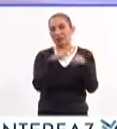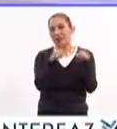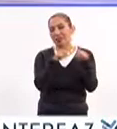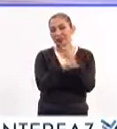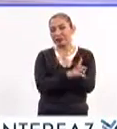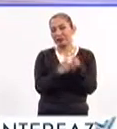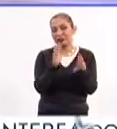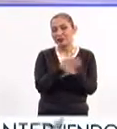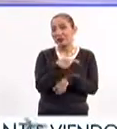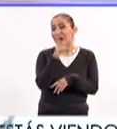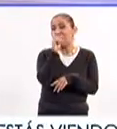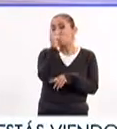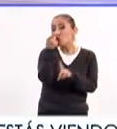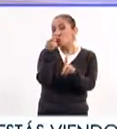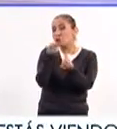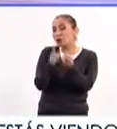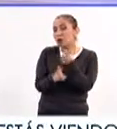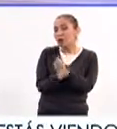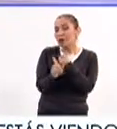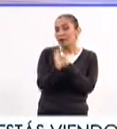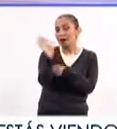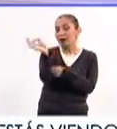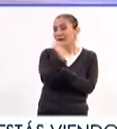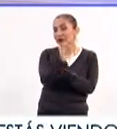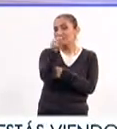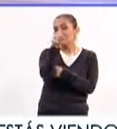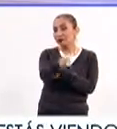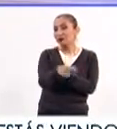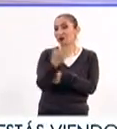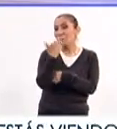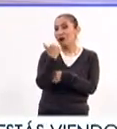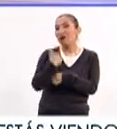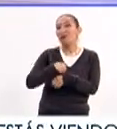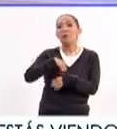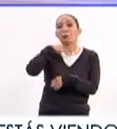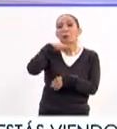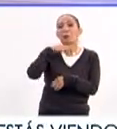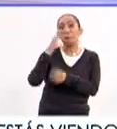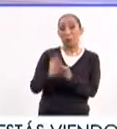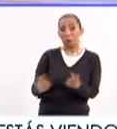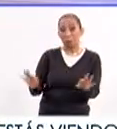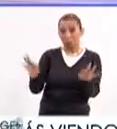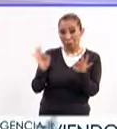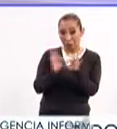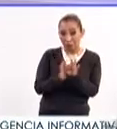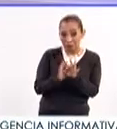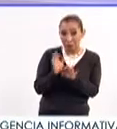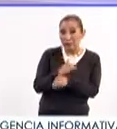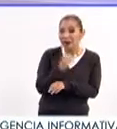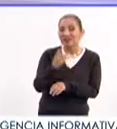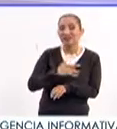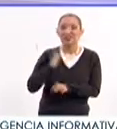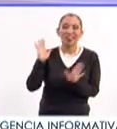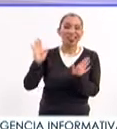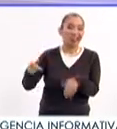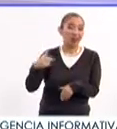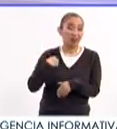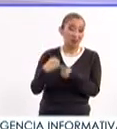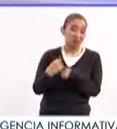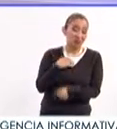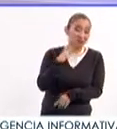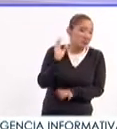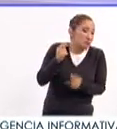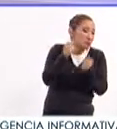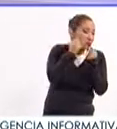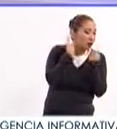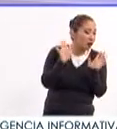estilo. Pero existe un problema que tal vez no te esté causando preocupación lo suficiente, porque sientes que es algo que no te afecta,